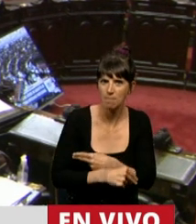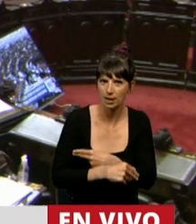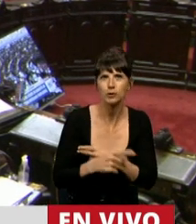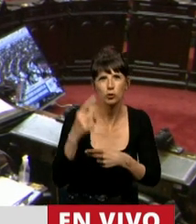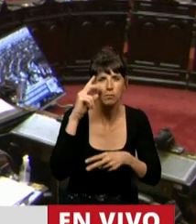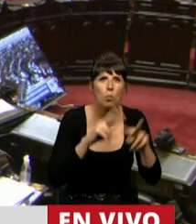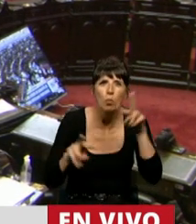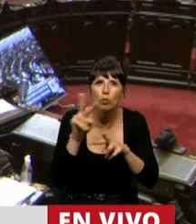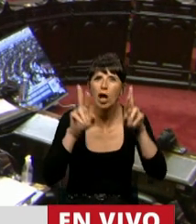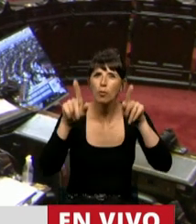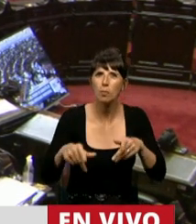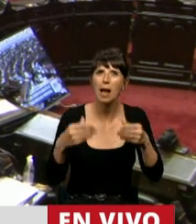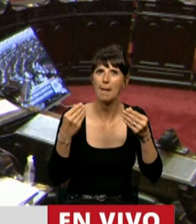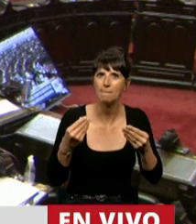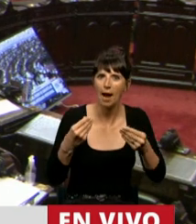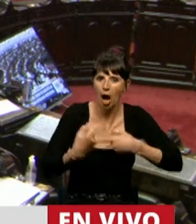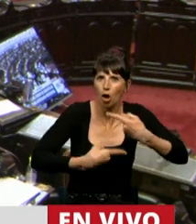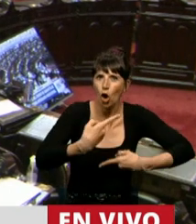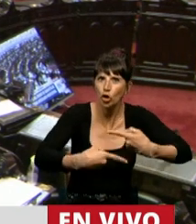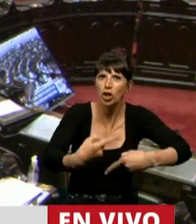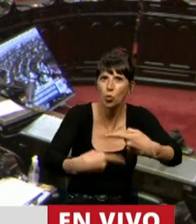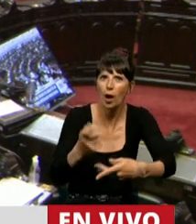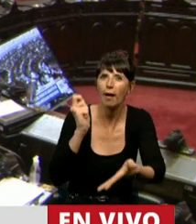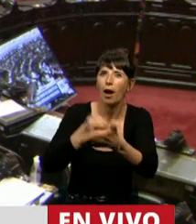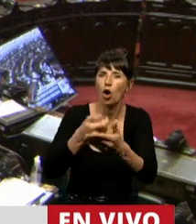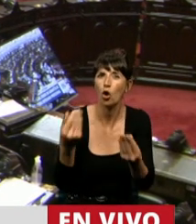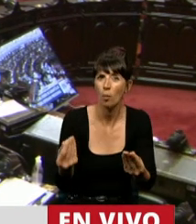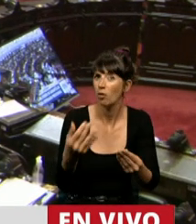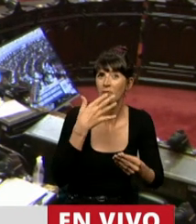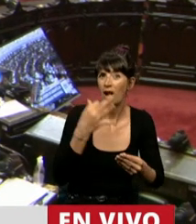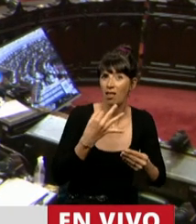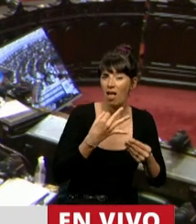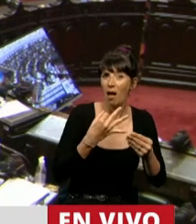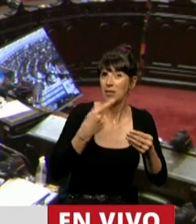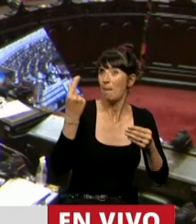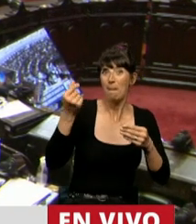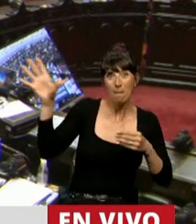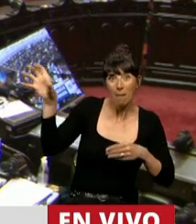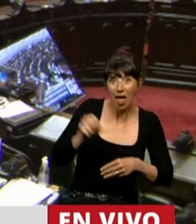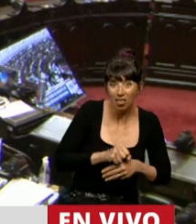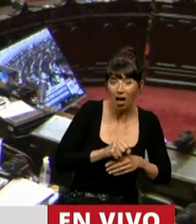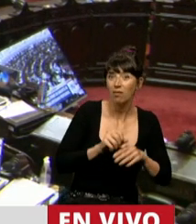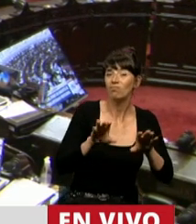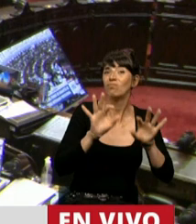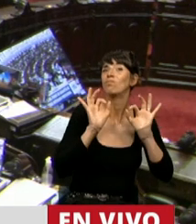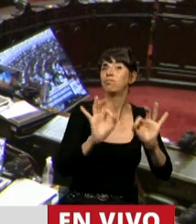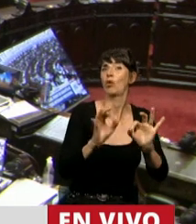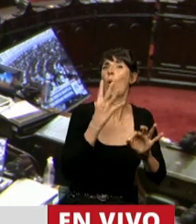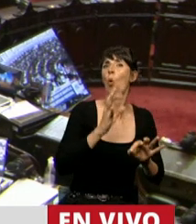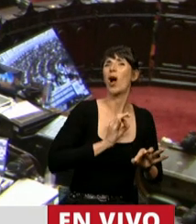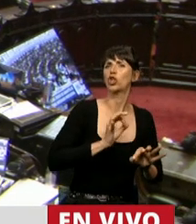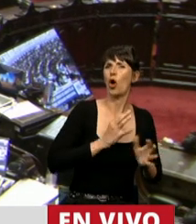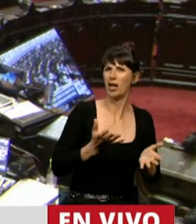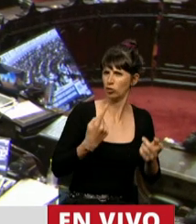continúan la realidad es que solo permitió financiar 4 años y aú restan más de 15 años por pagar